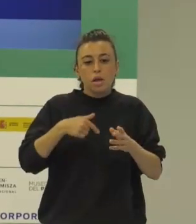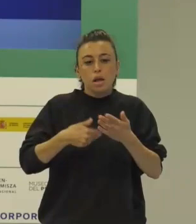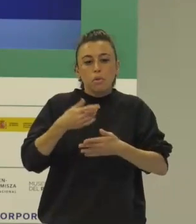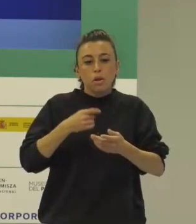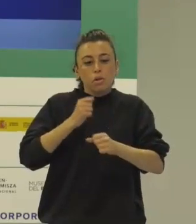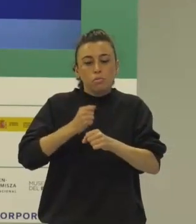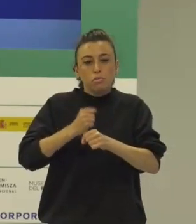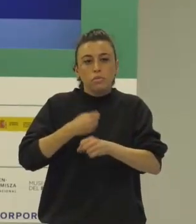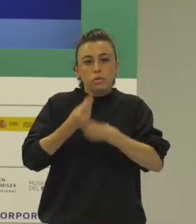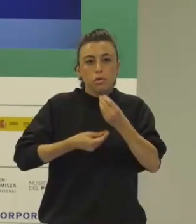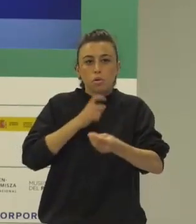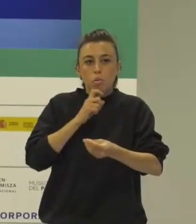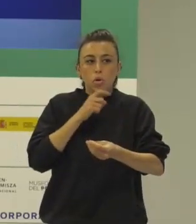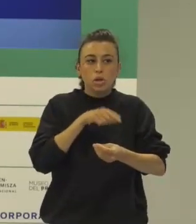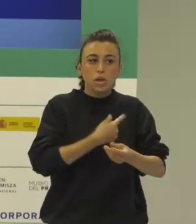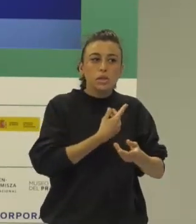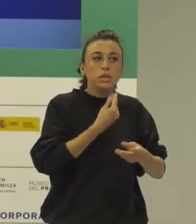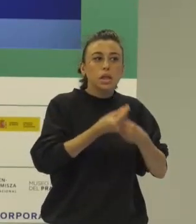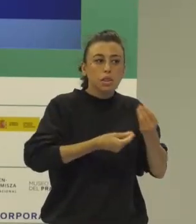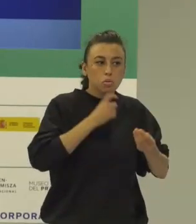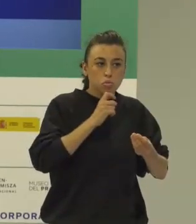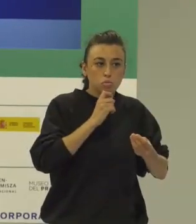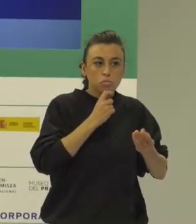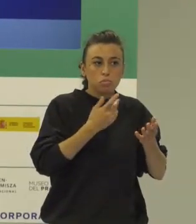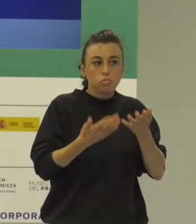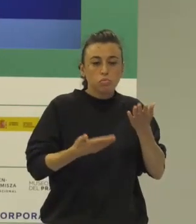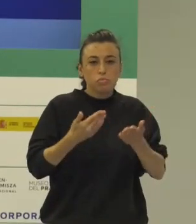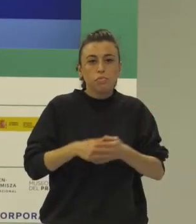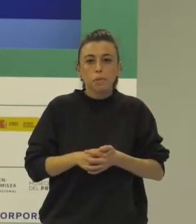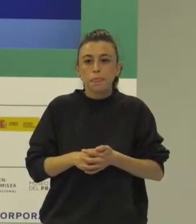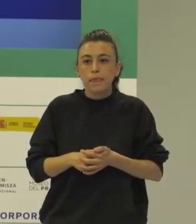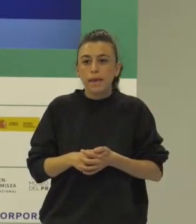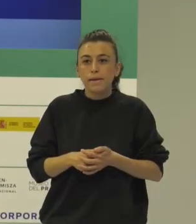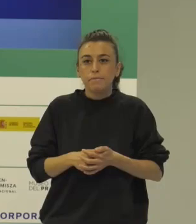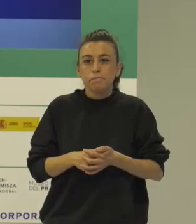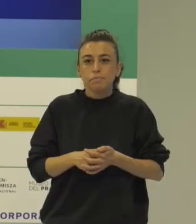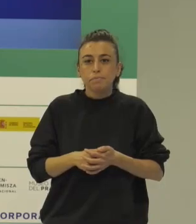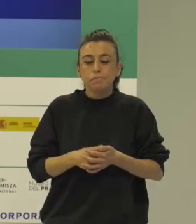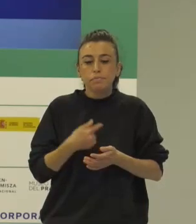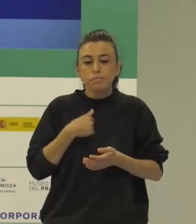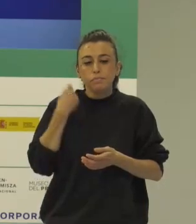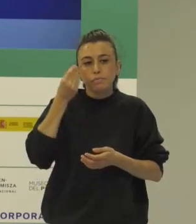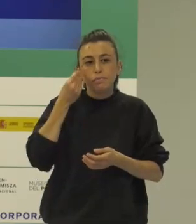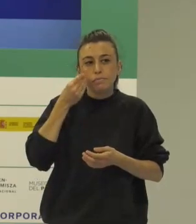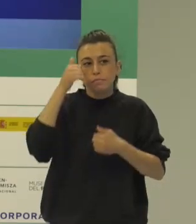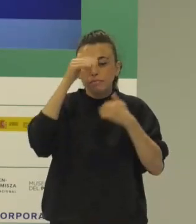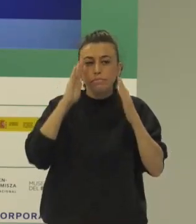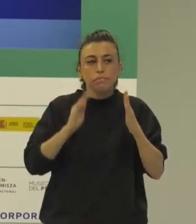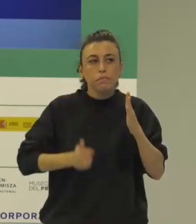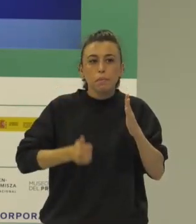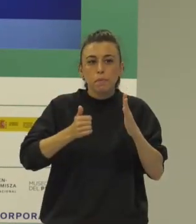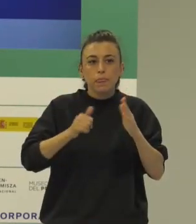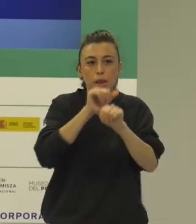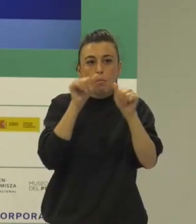Kimi, empiezas tú. Bueno, yo creo que necesitamos ponerle muchísima más atención a todo, al modelo,